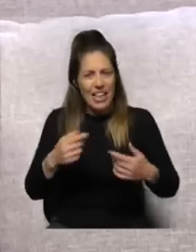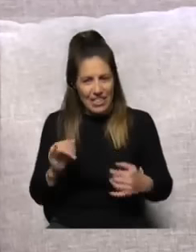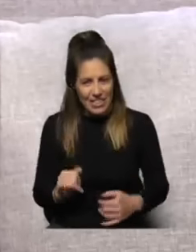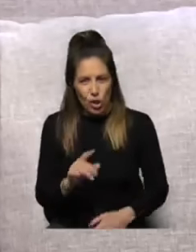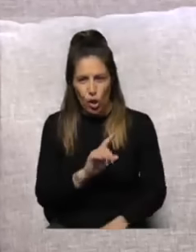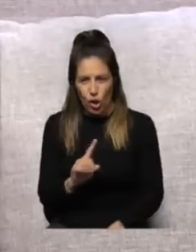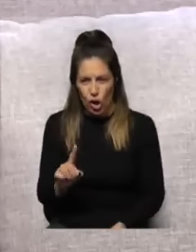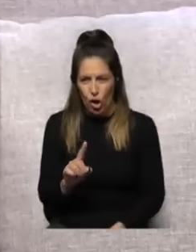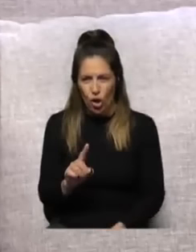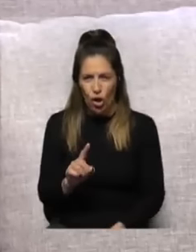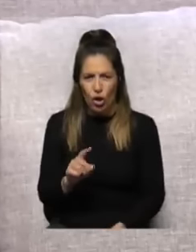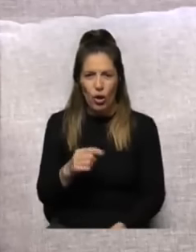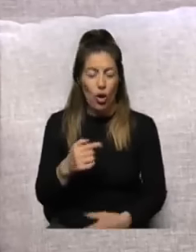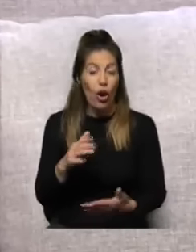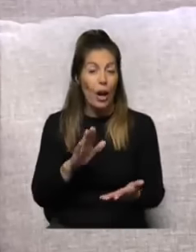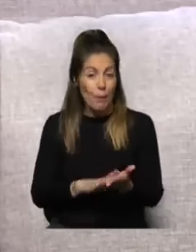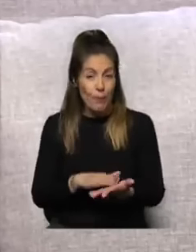¿No pasará algo